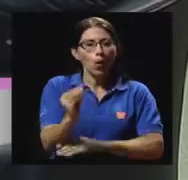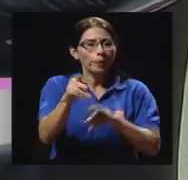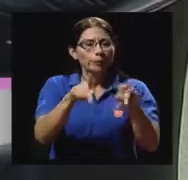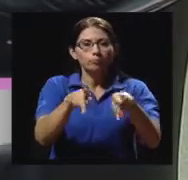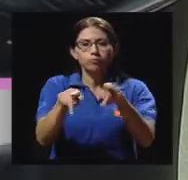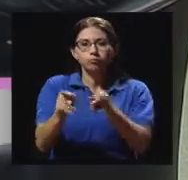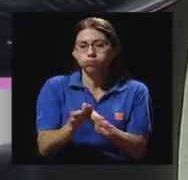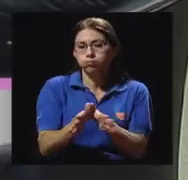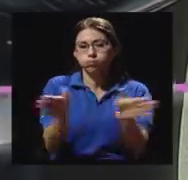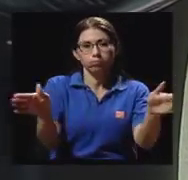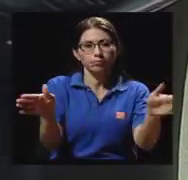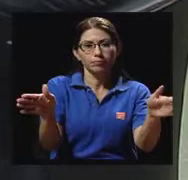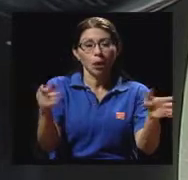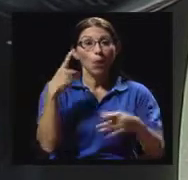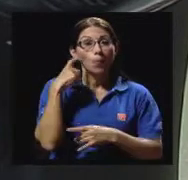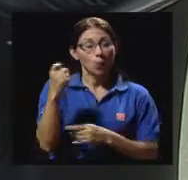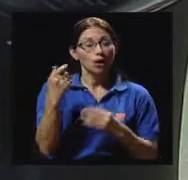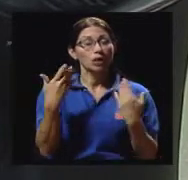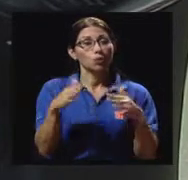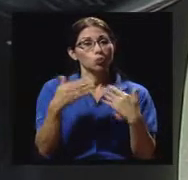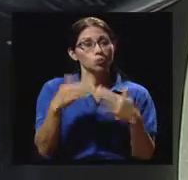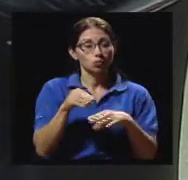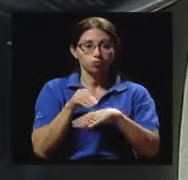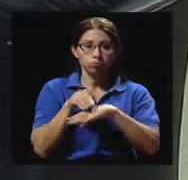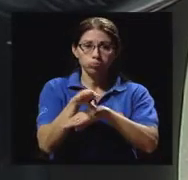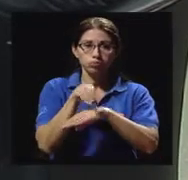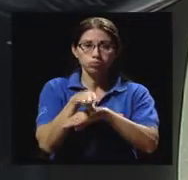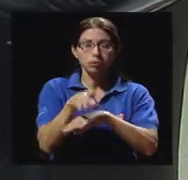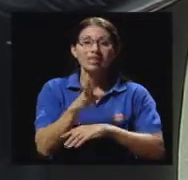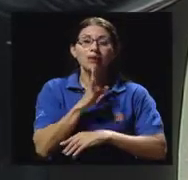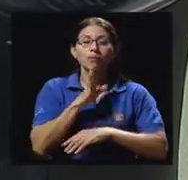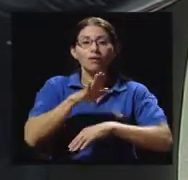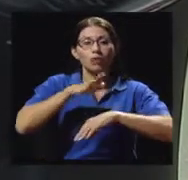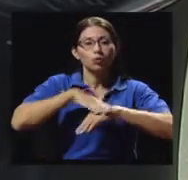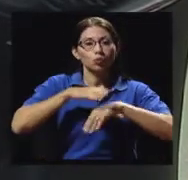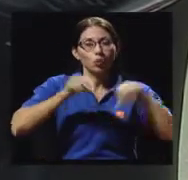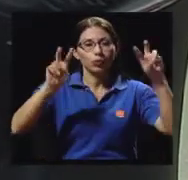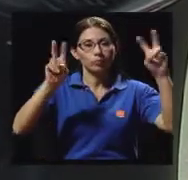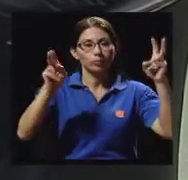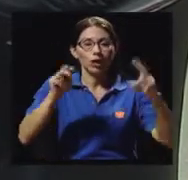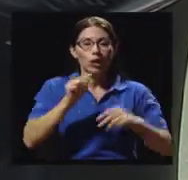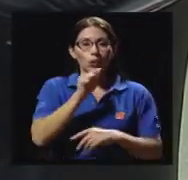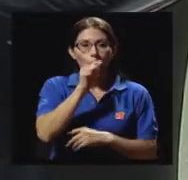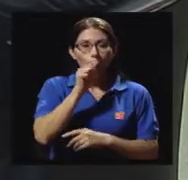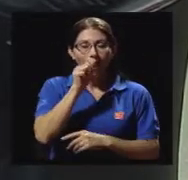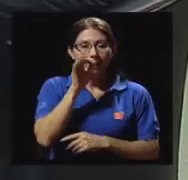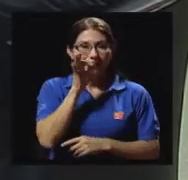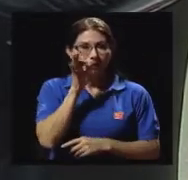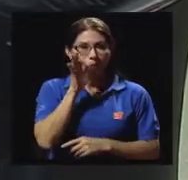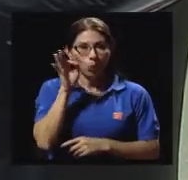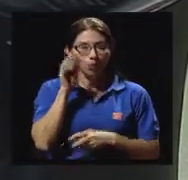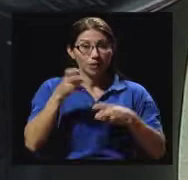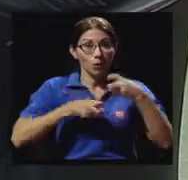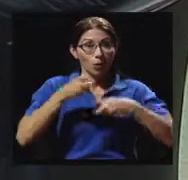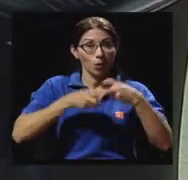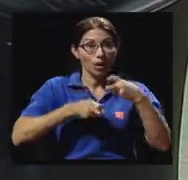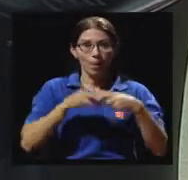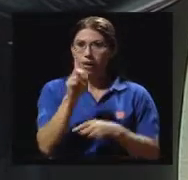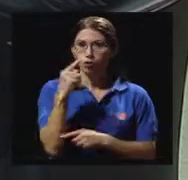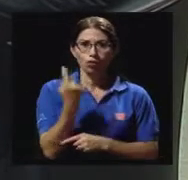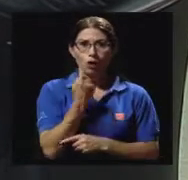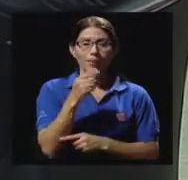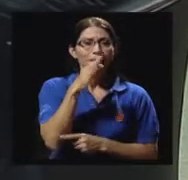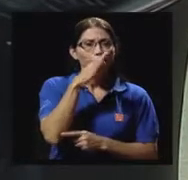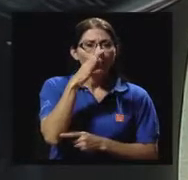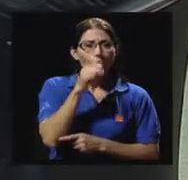que también trae consigo. Estamos hablando de la drogadicción, del problema de las drogas, que no solo es la droga como